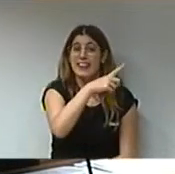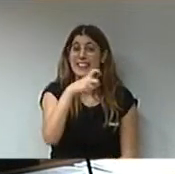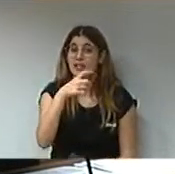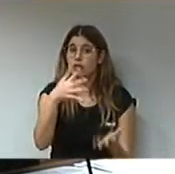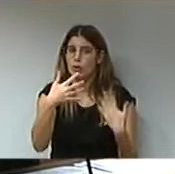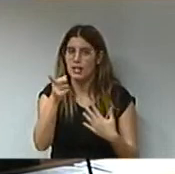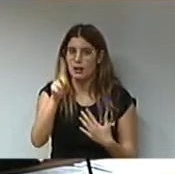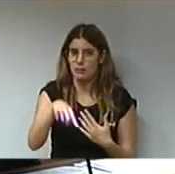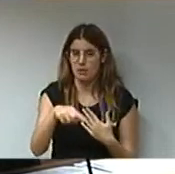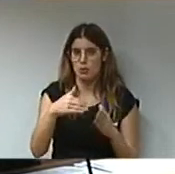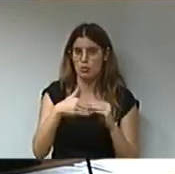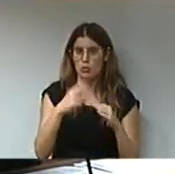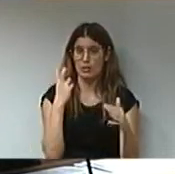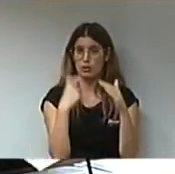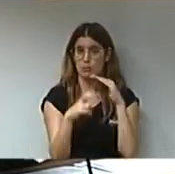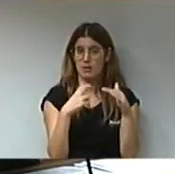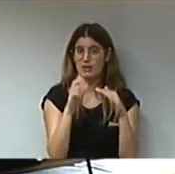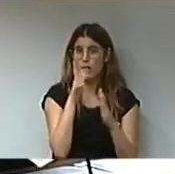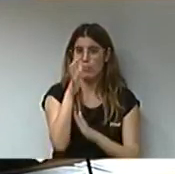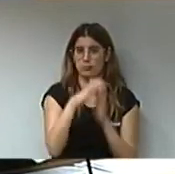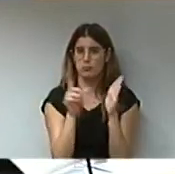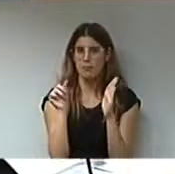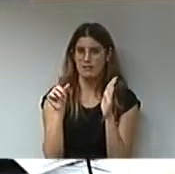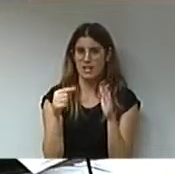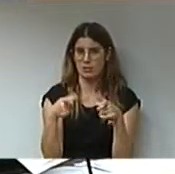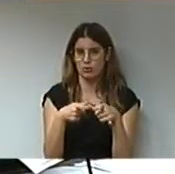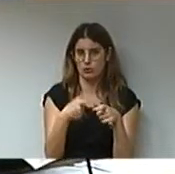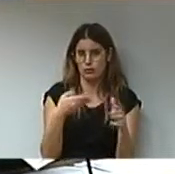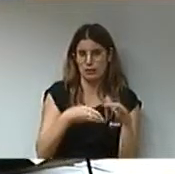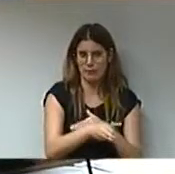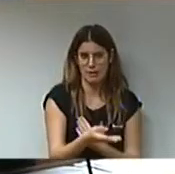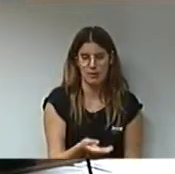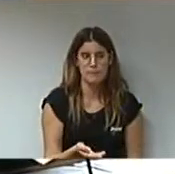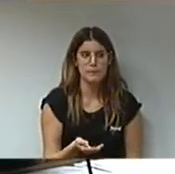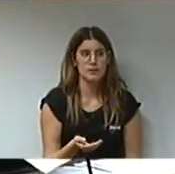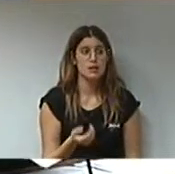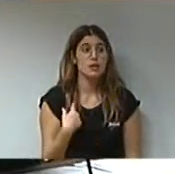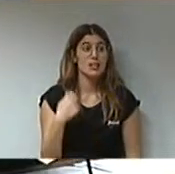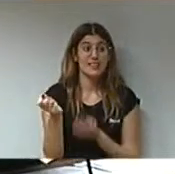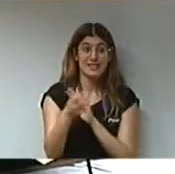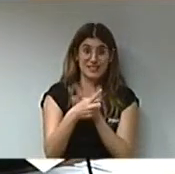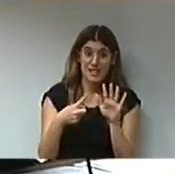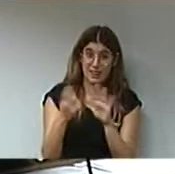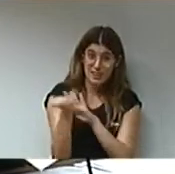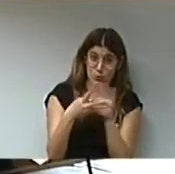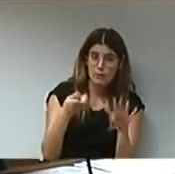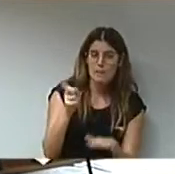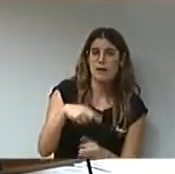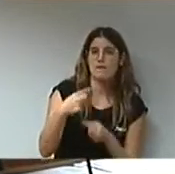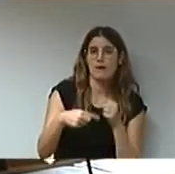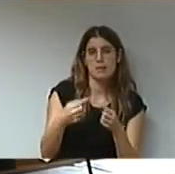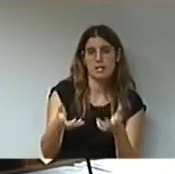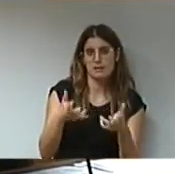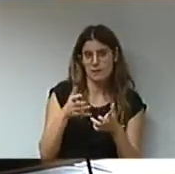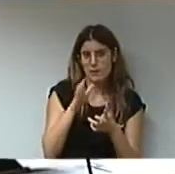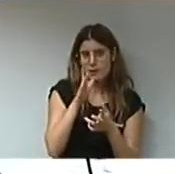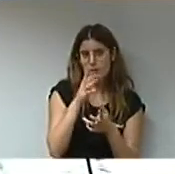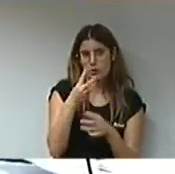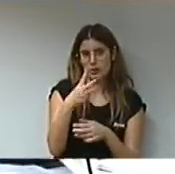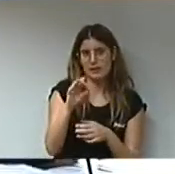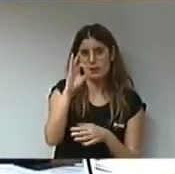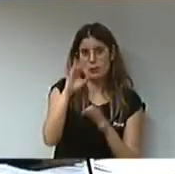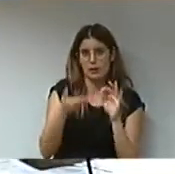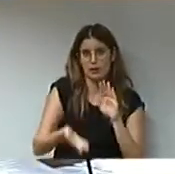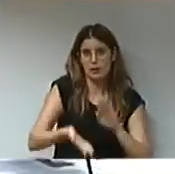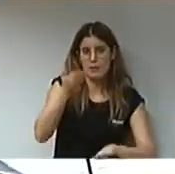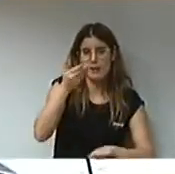110.000 usuarios del metro han visto reducido el precio al 80%. 19.000 familias beneficiarias del aumento del 30%